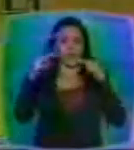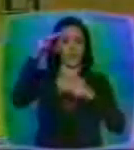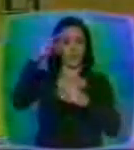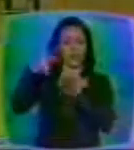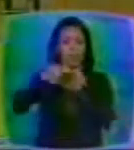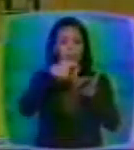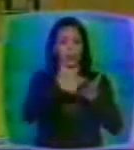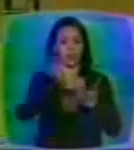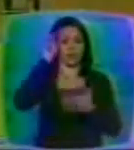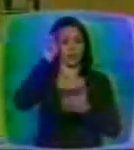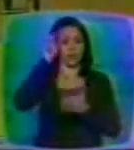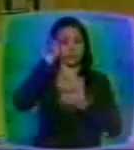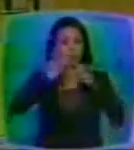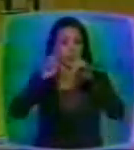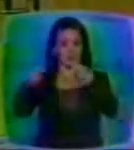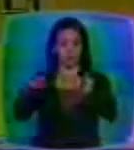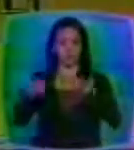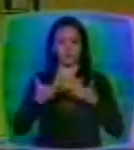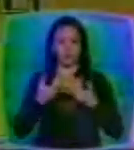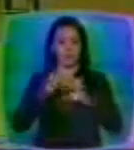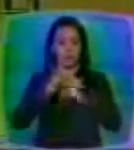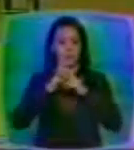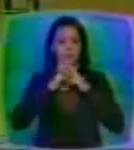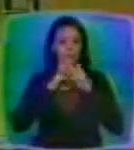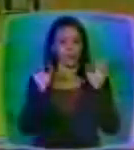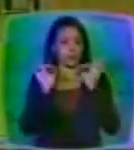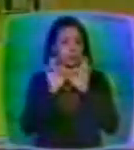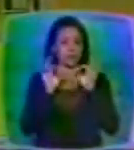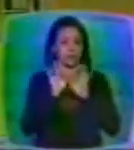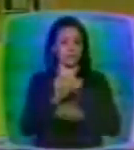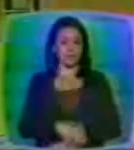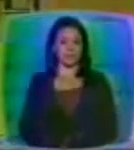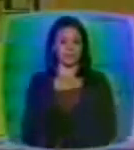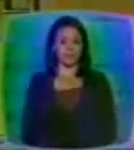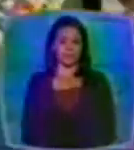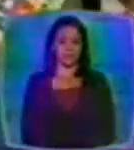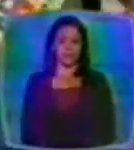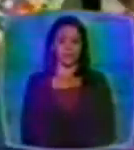y salarios del gremio docente sin haber recibido hasta ahora respuesta alguna.